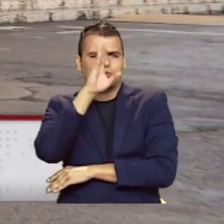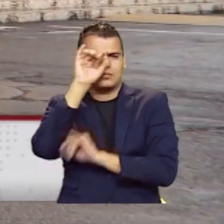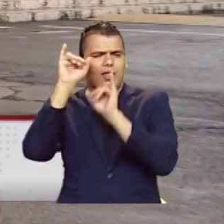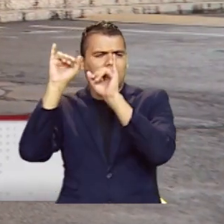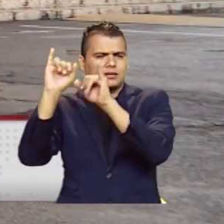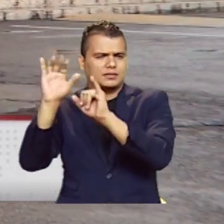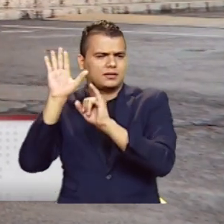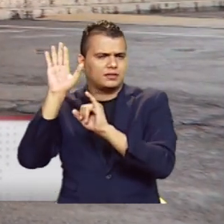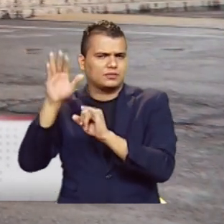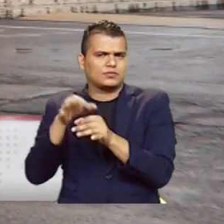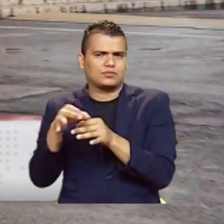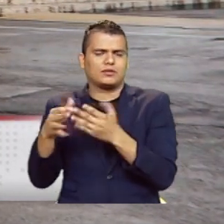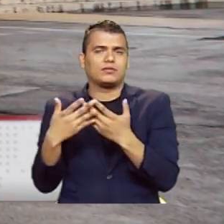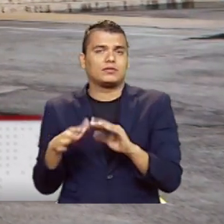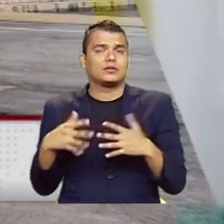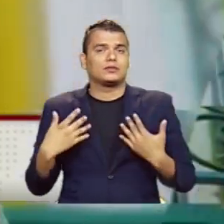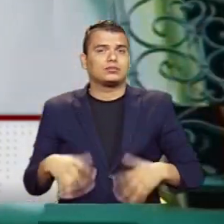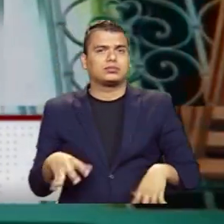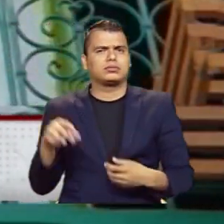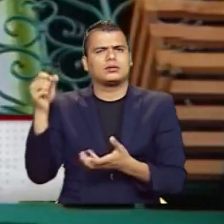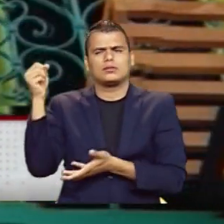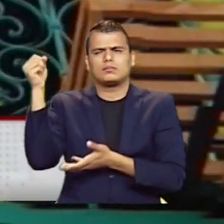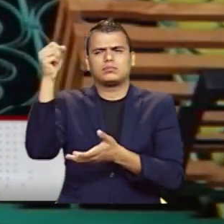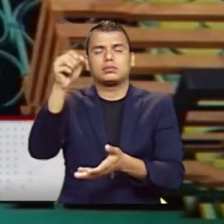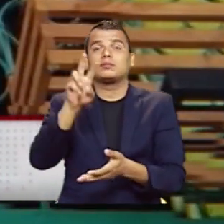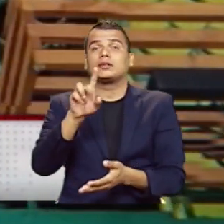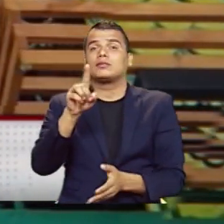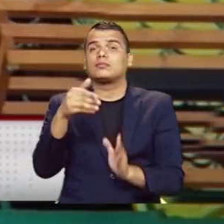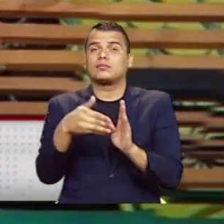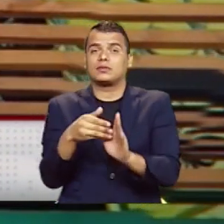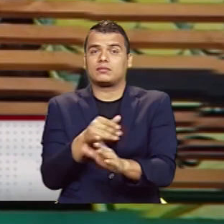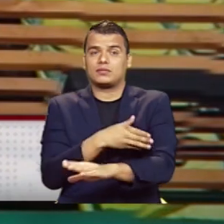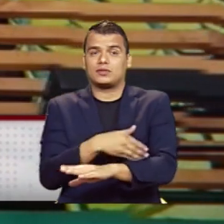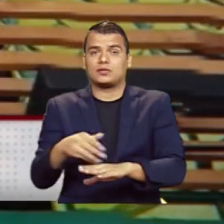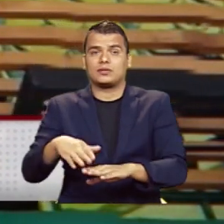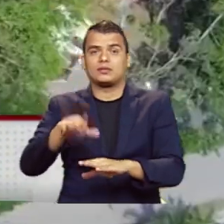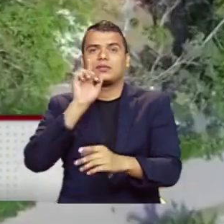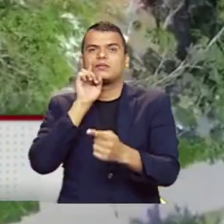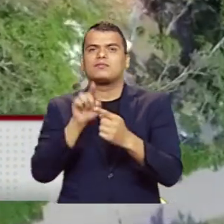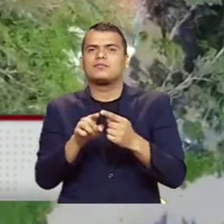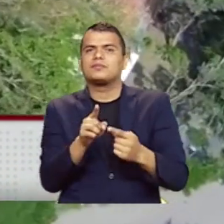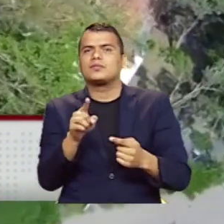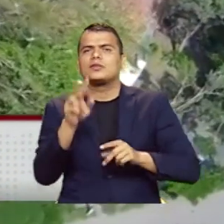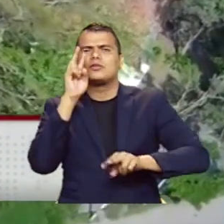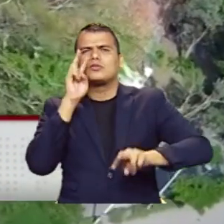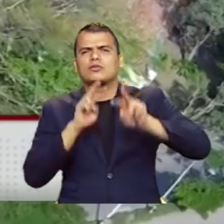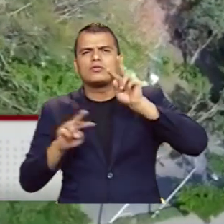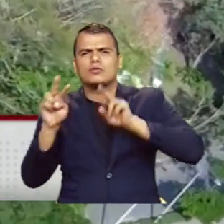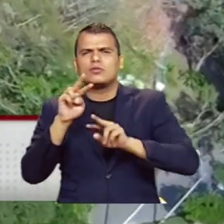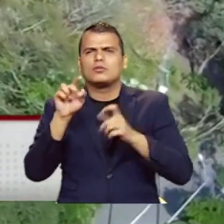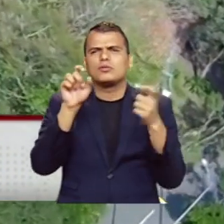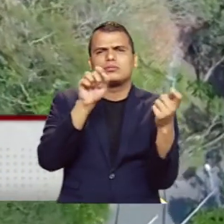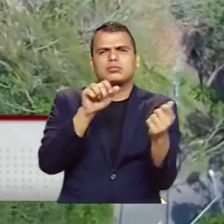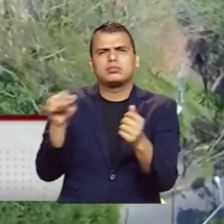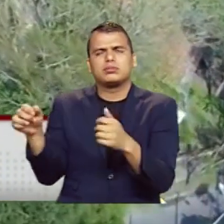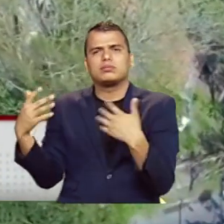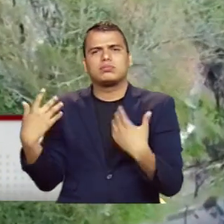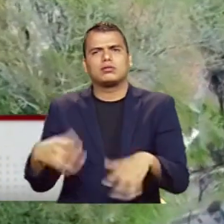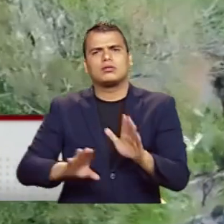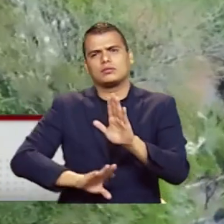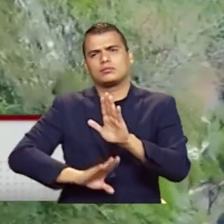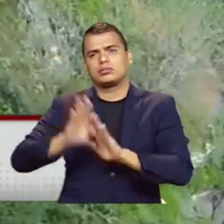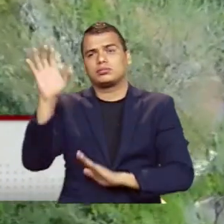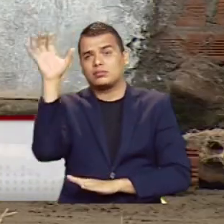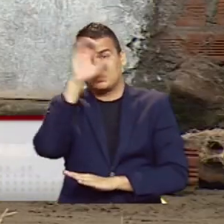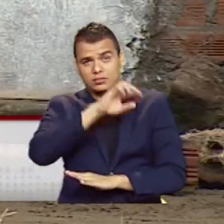En general fueron más de 21.000 millones de pesos los que se invirtieron para repotenciar el turismo en el Valle del Cauca, convirtiendo así